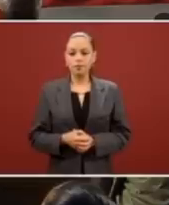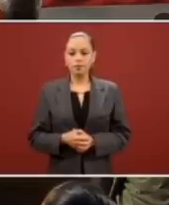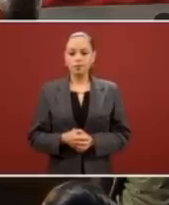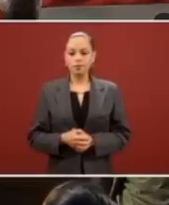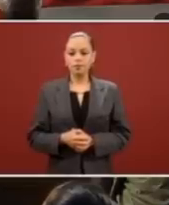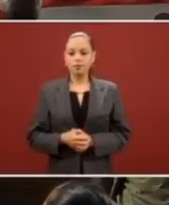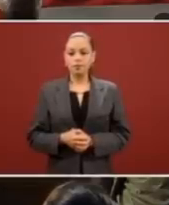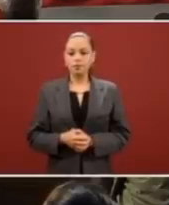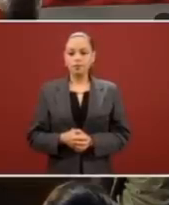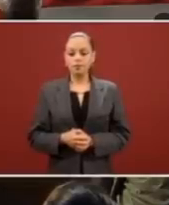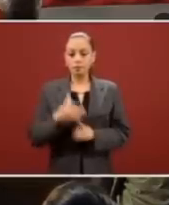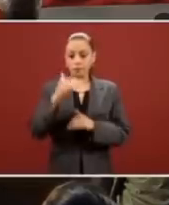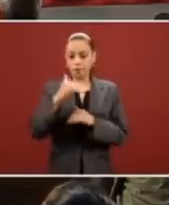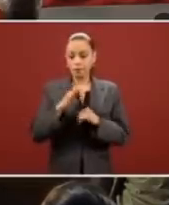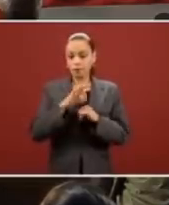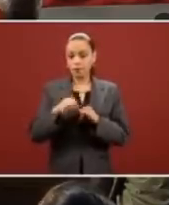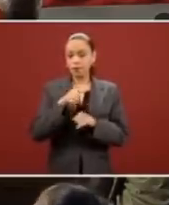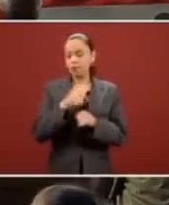Estos son independientes.